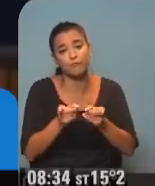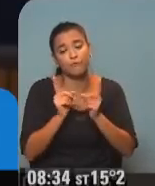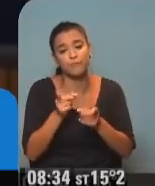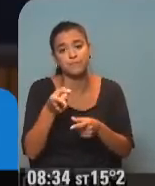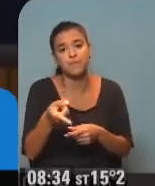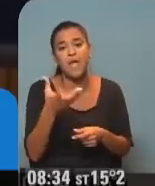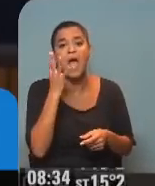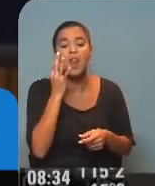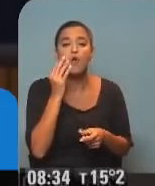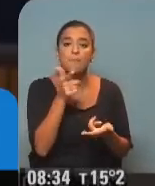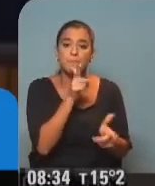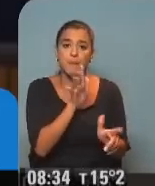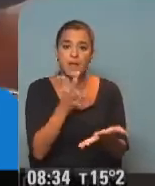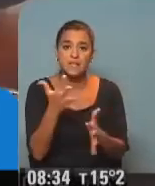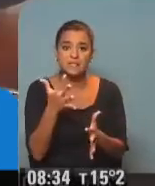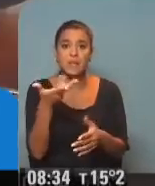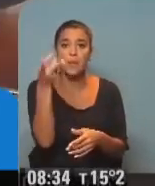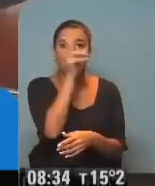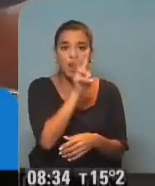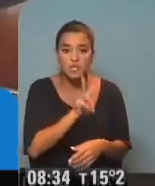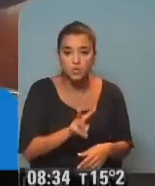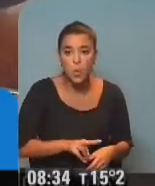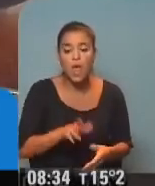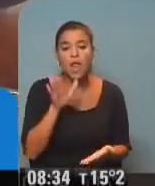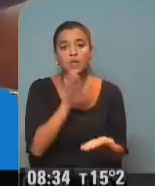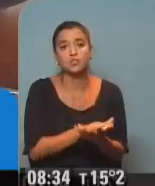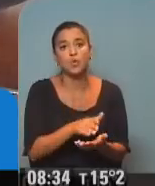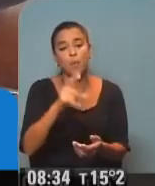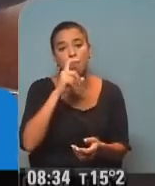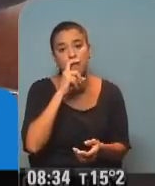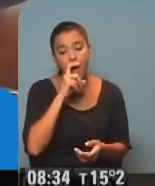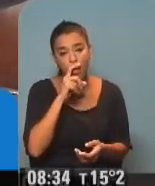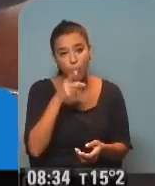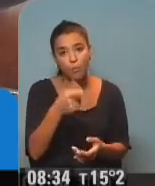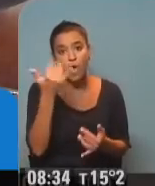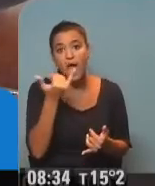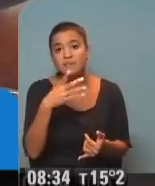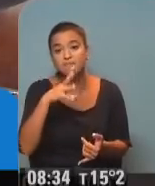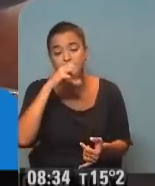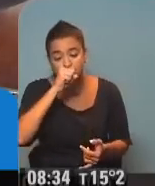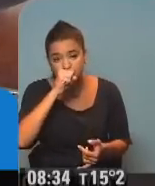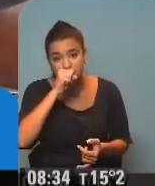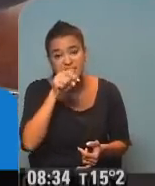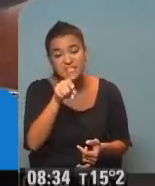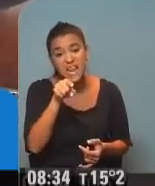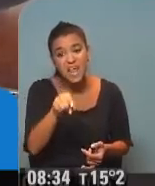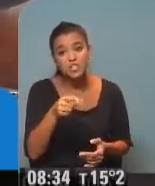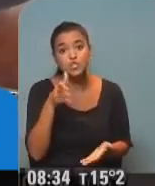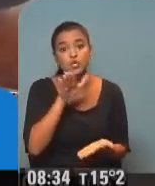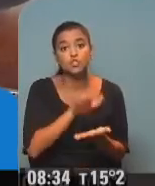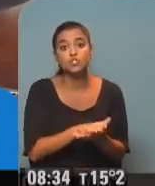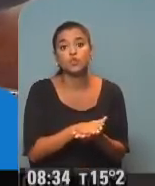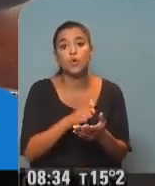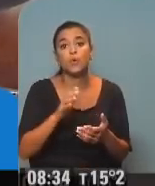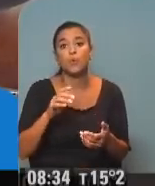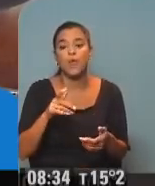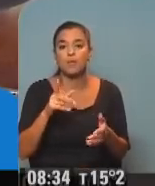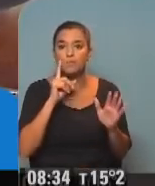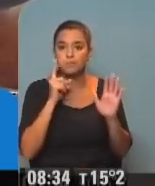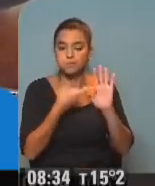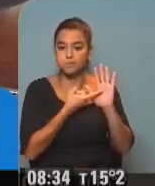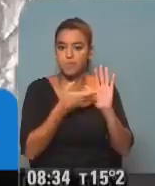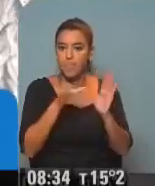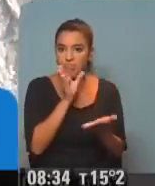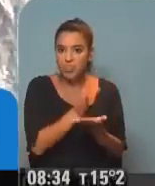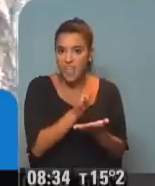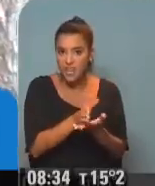Algo parecido, similar, sucede con Venezuela, lo que está pasando con Maduro, que hay silencios muy sugestivos respecto a ciertas violaciones graves de derechos humanos que